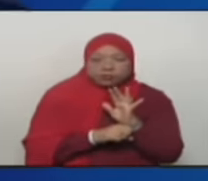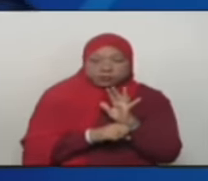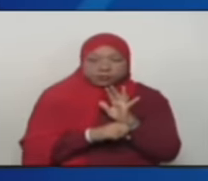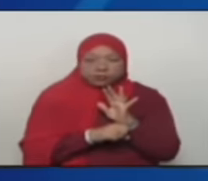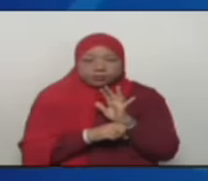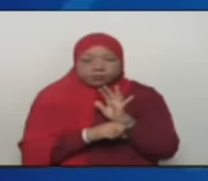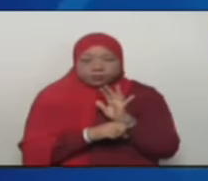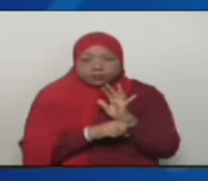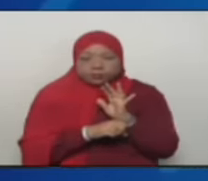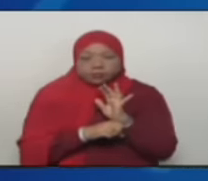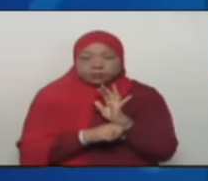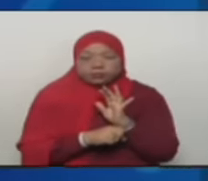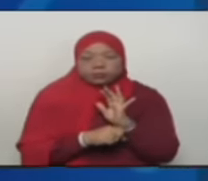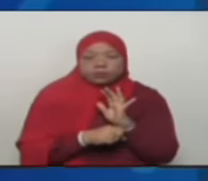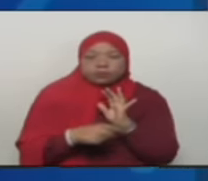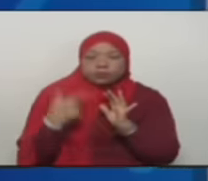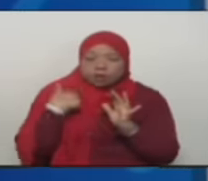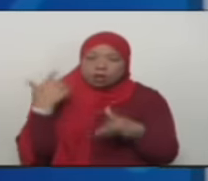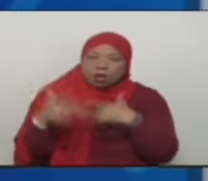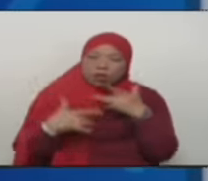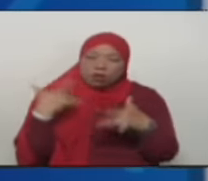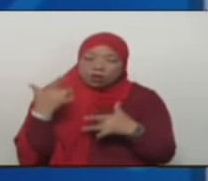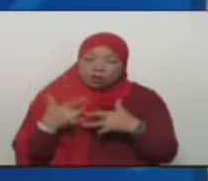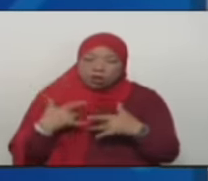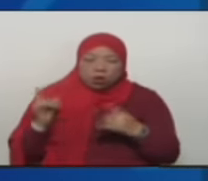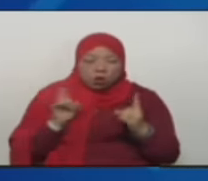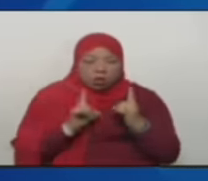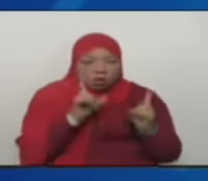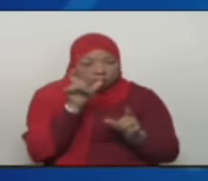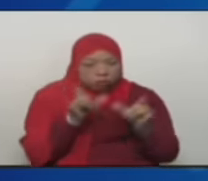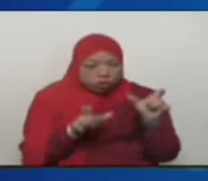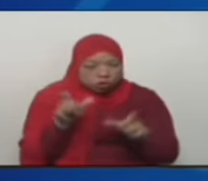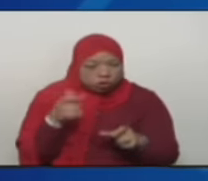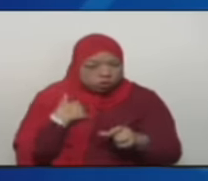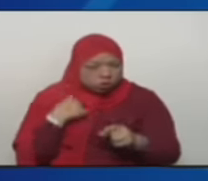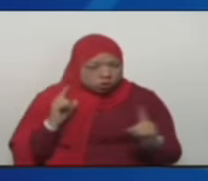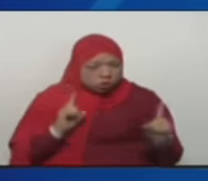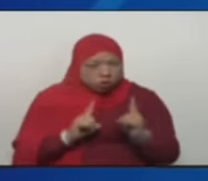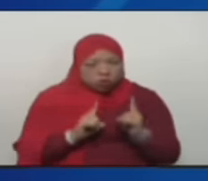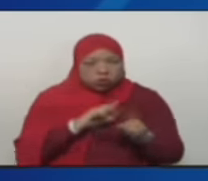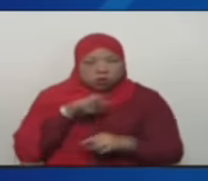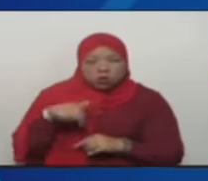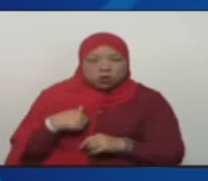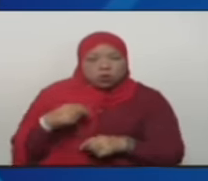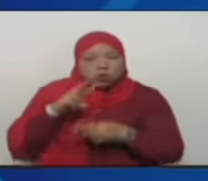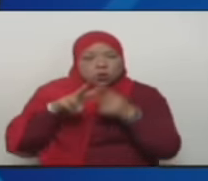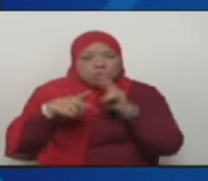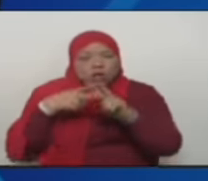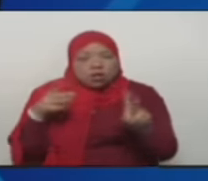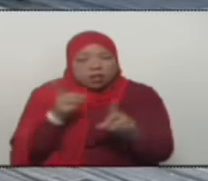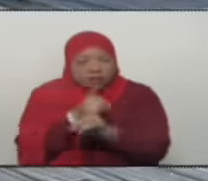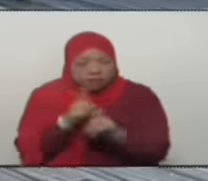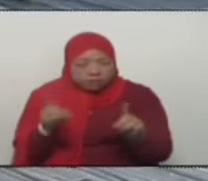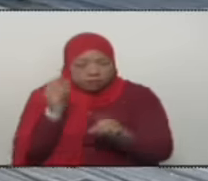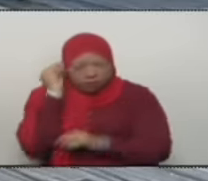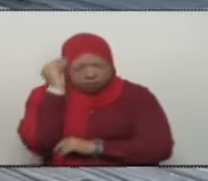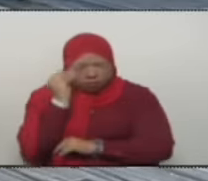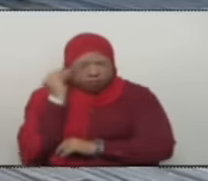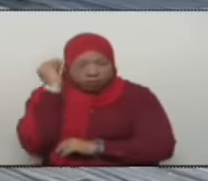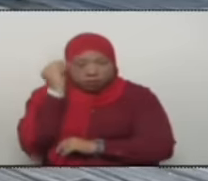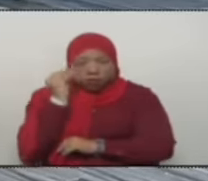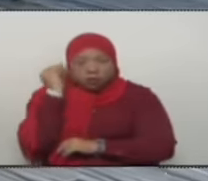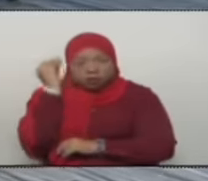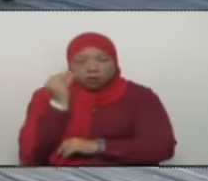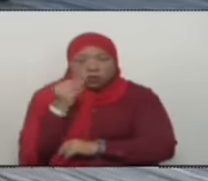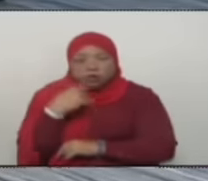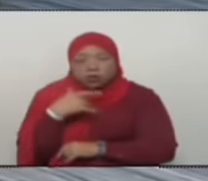decía en un acto a una persona. Si nosotros tenemos una diferencia, ¿verdad?